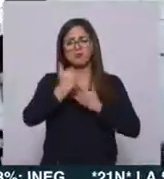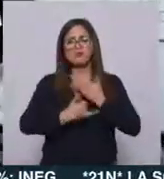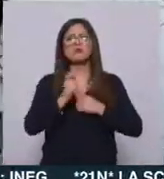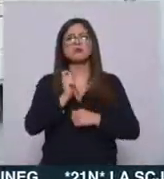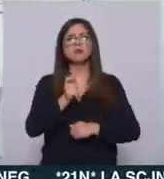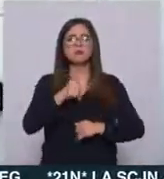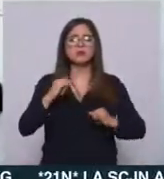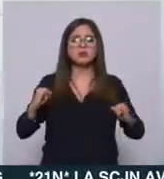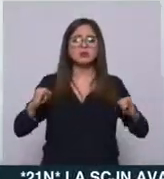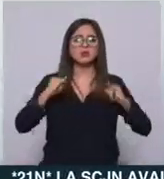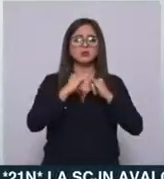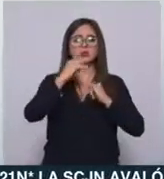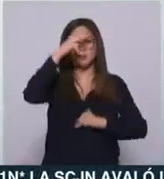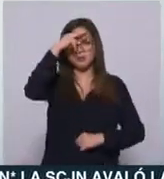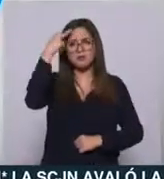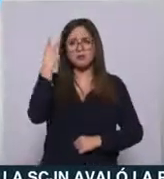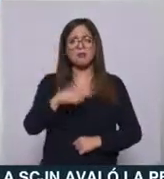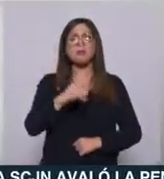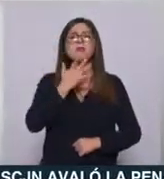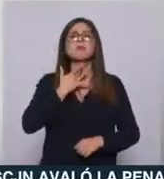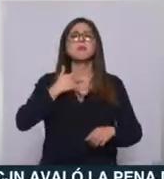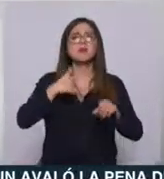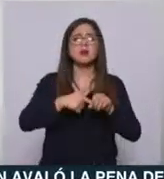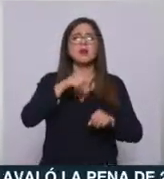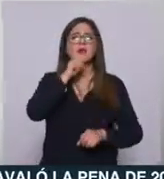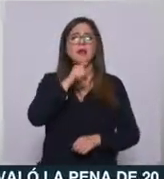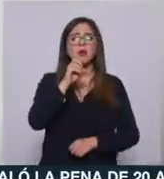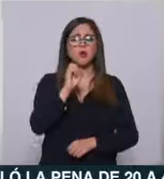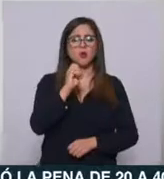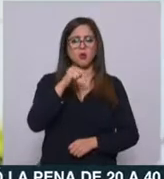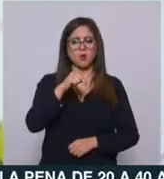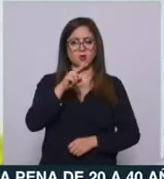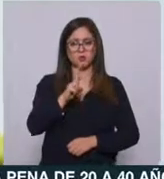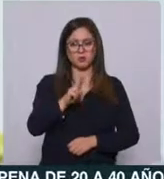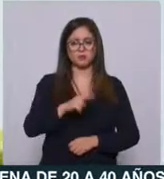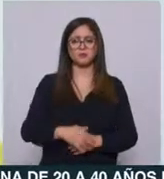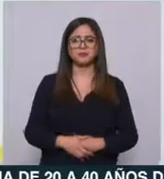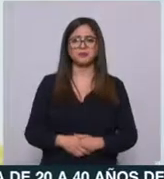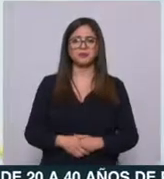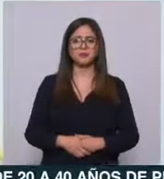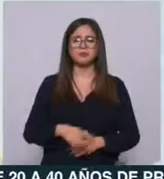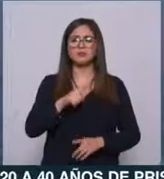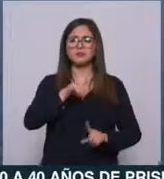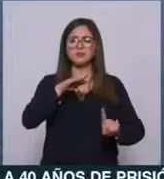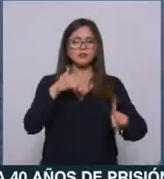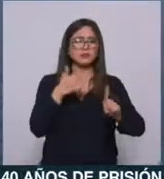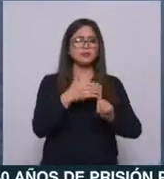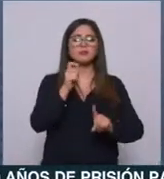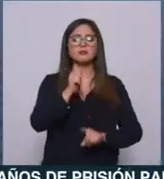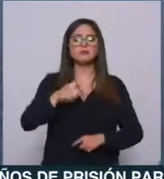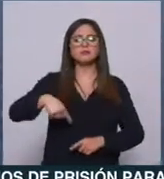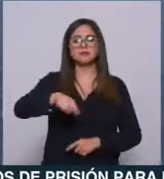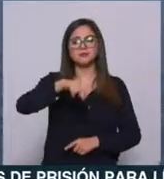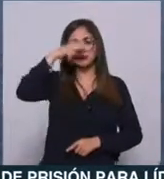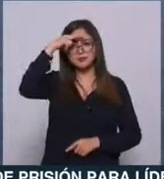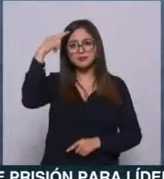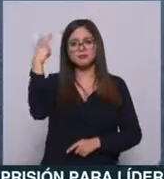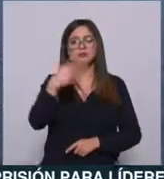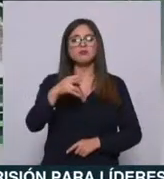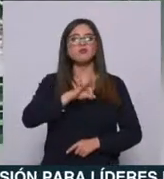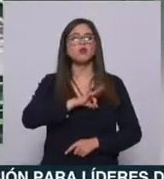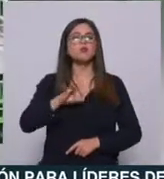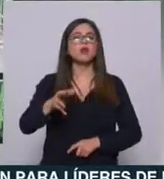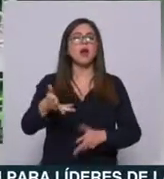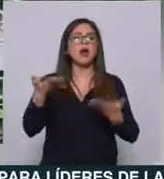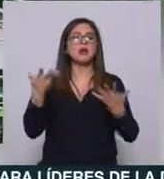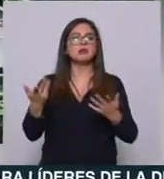Instituto Mexicano del Petróleo y la Organización de las Naciones Unidas. La meta, enfatizó, es que México alcance la autosuficiencia